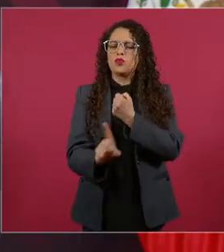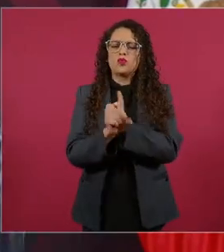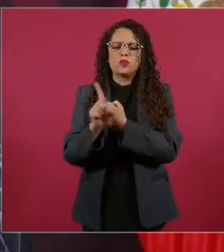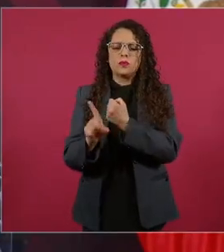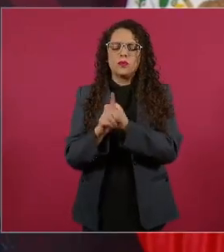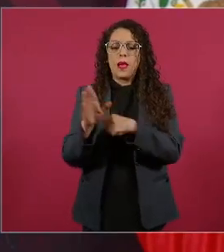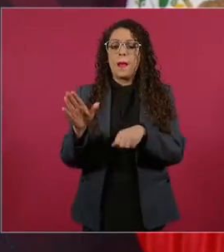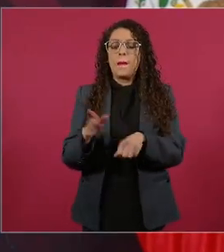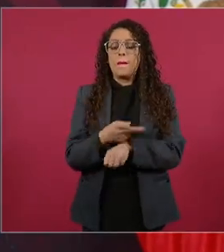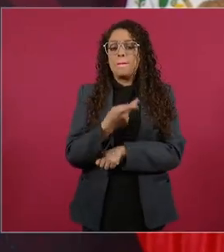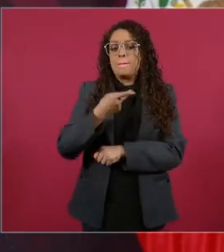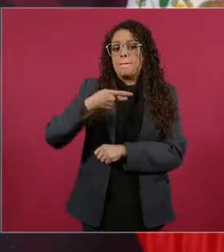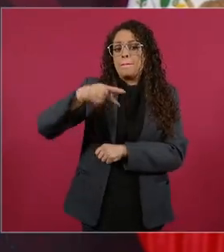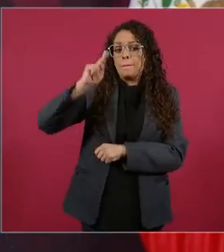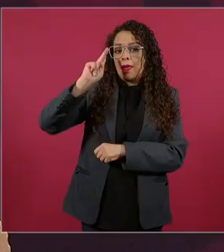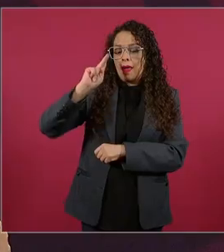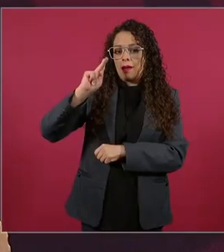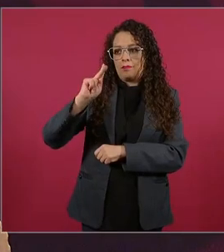su pueblo,